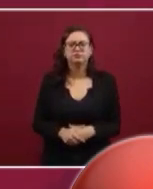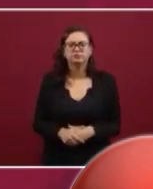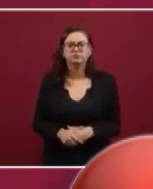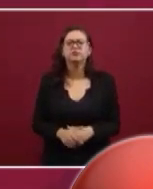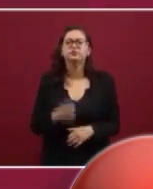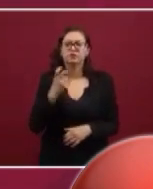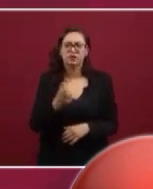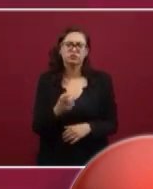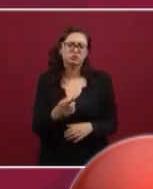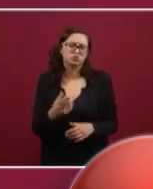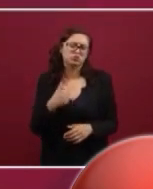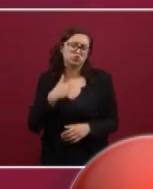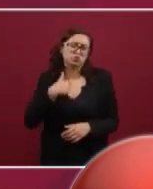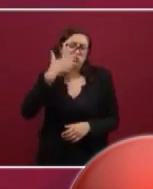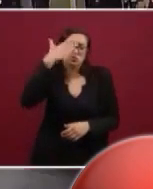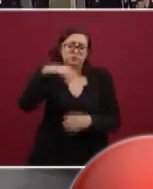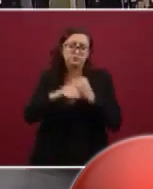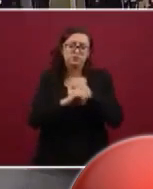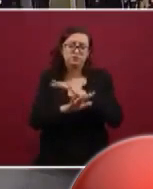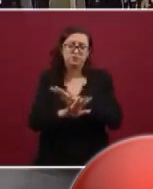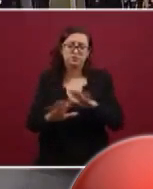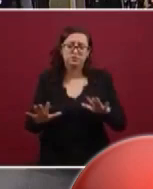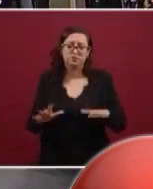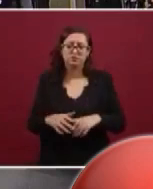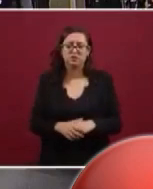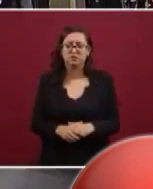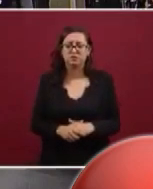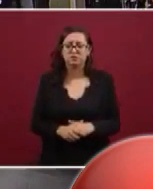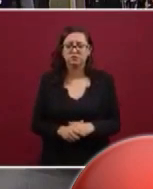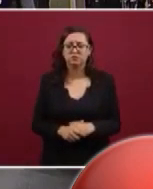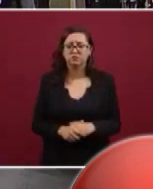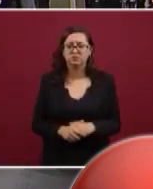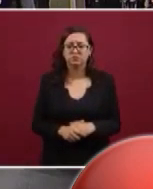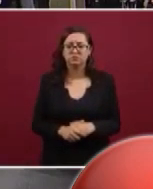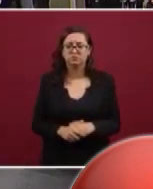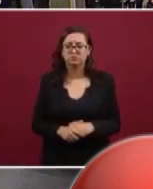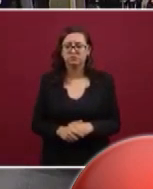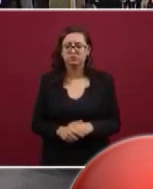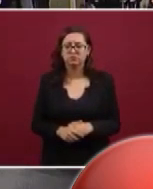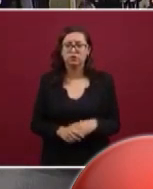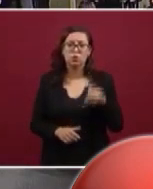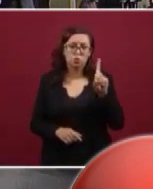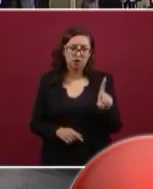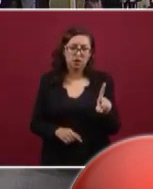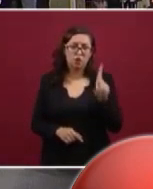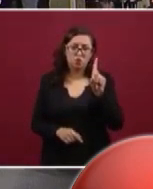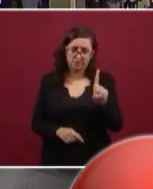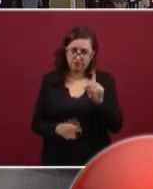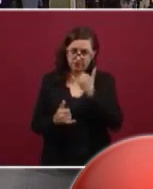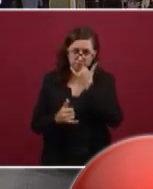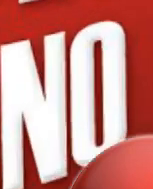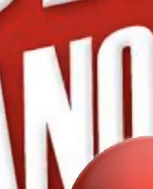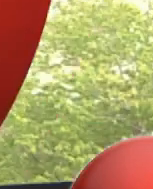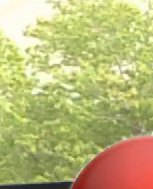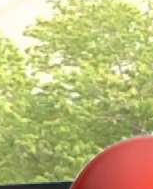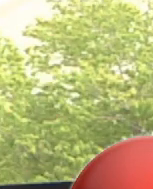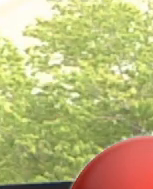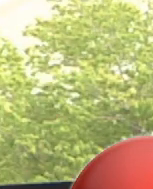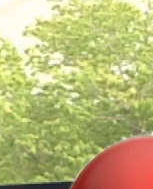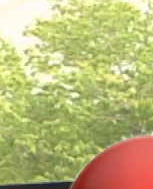tengo. Gracias. Ok, si me permite hacerle otra pregunta. Es que es de una por una. Ok, perdón. Bueno, pues ahí